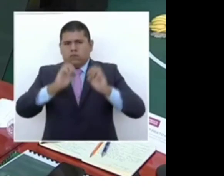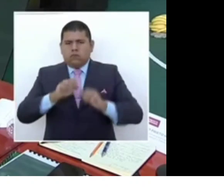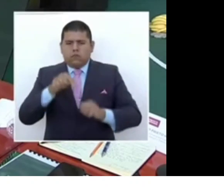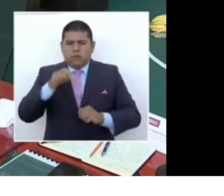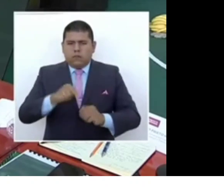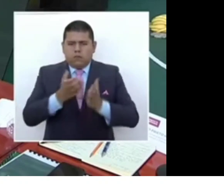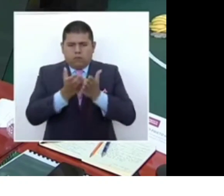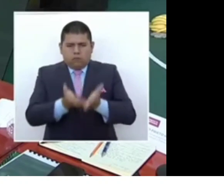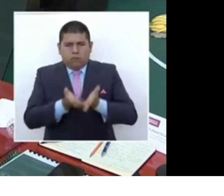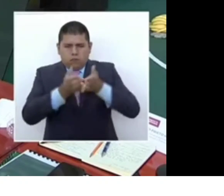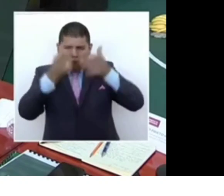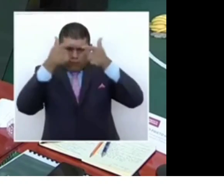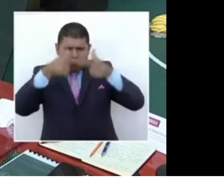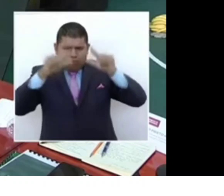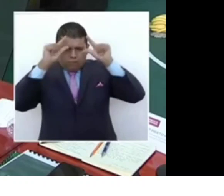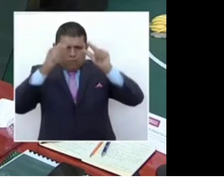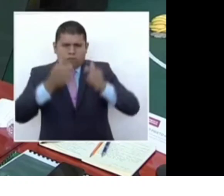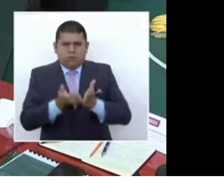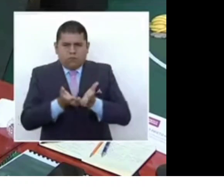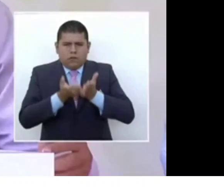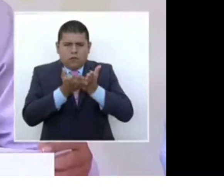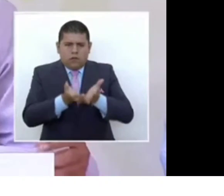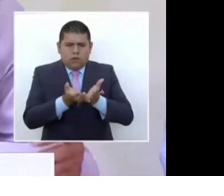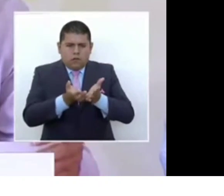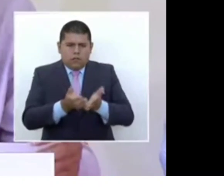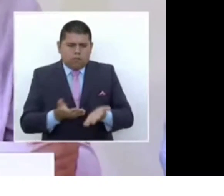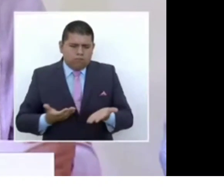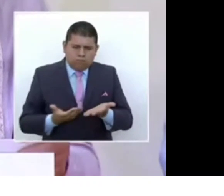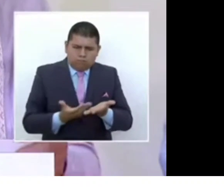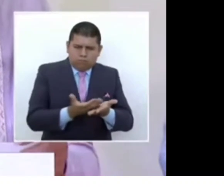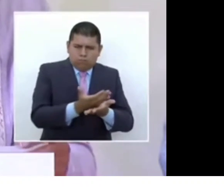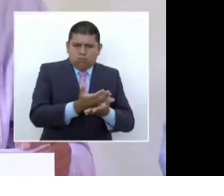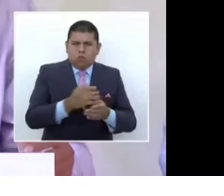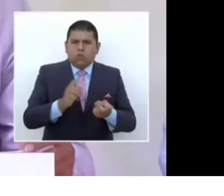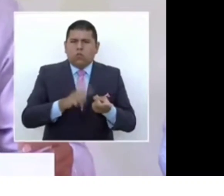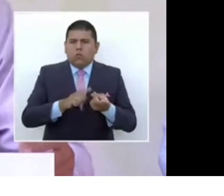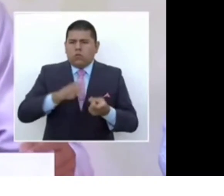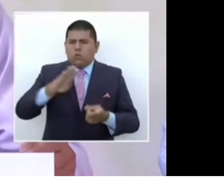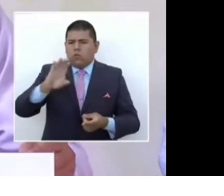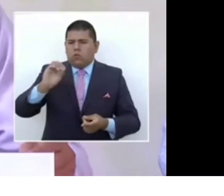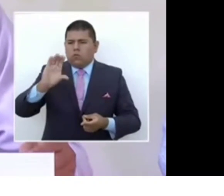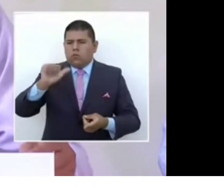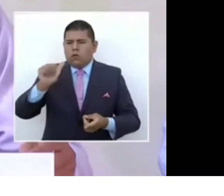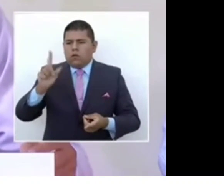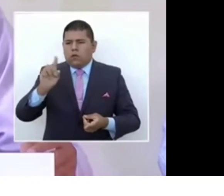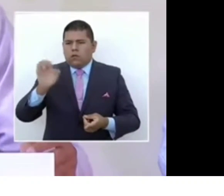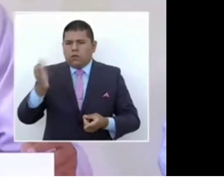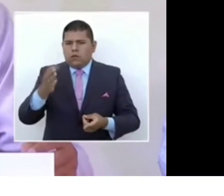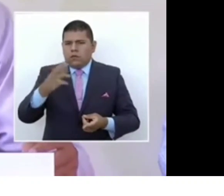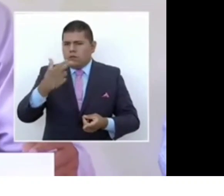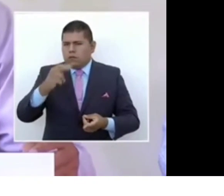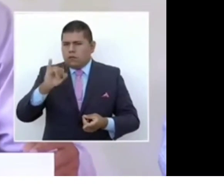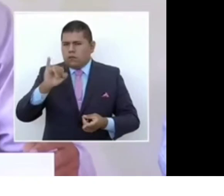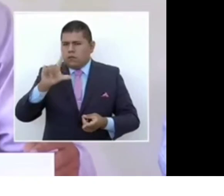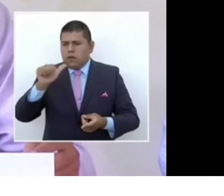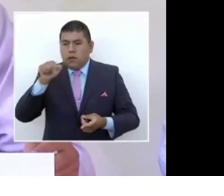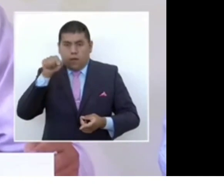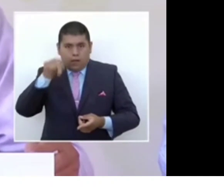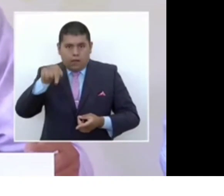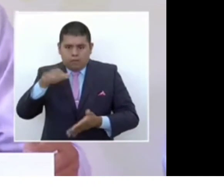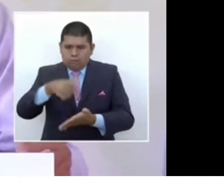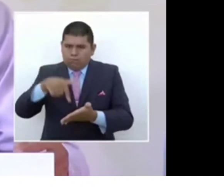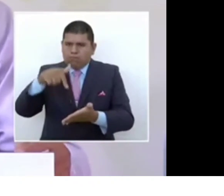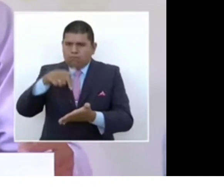naval con muelles en Boca de Chila. Ahí también va a ser